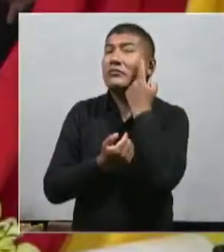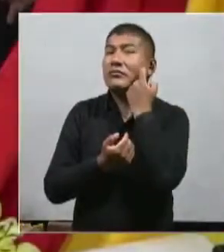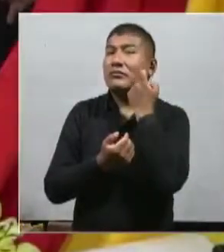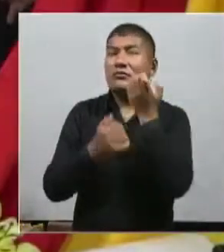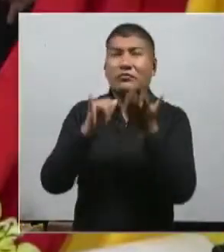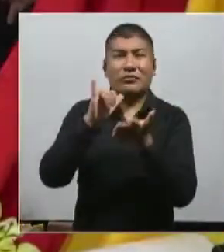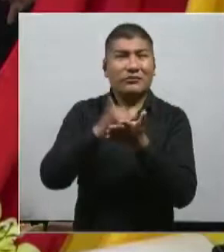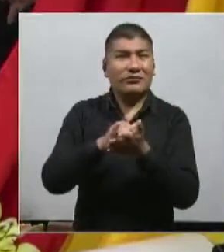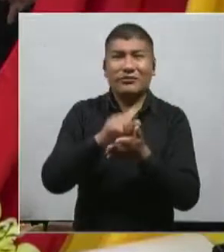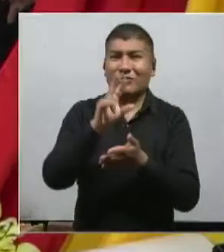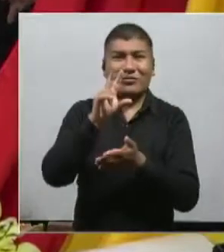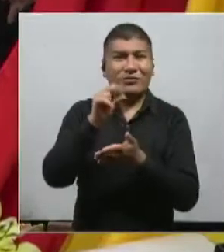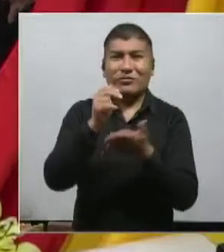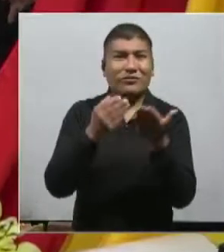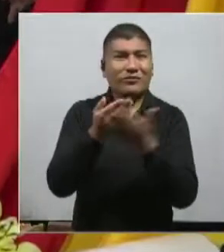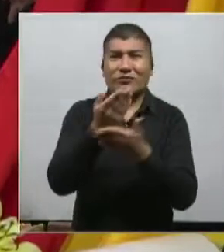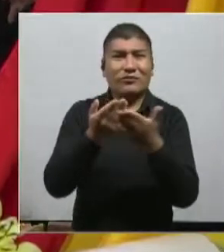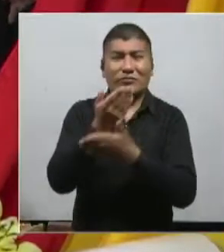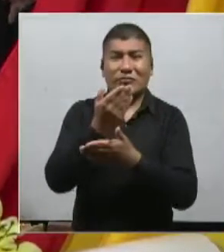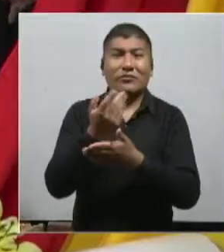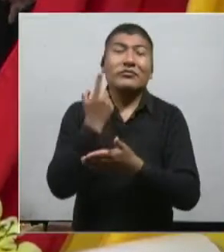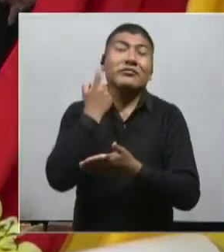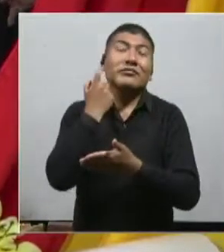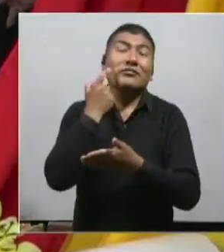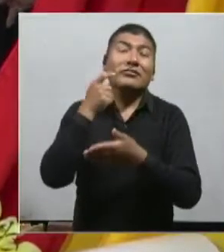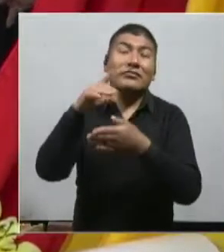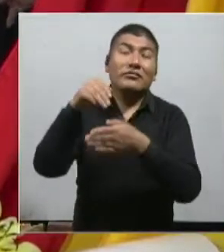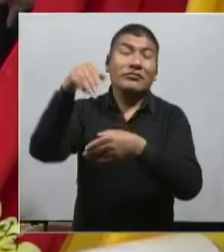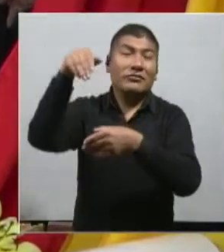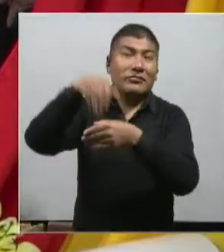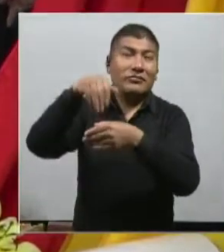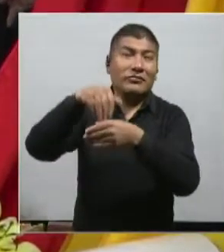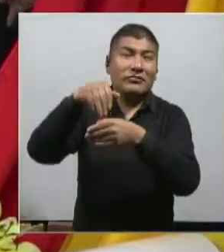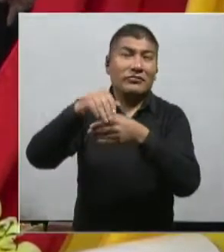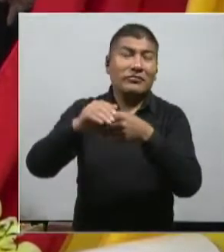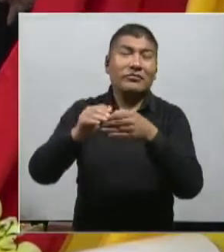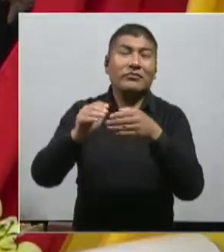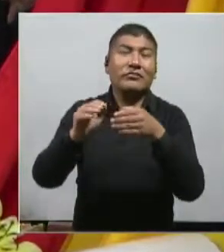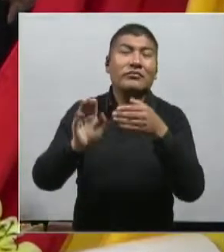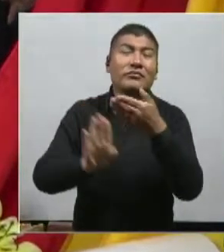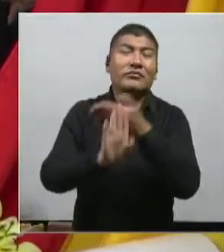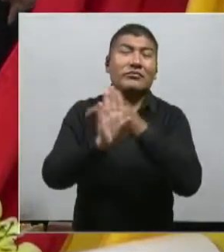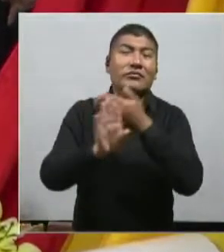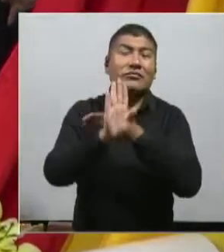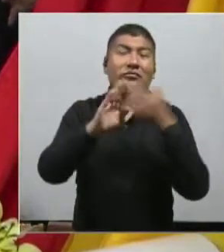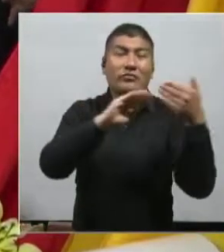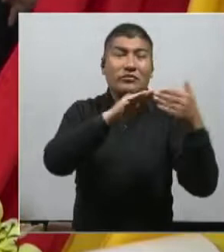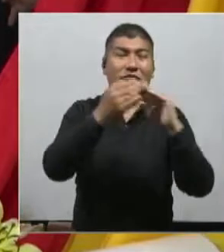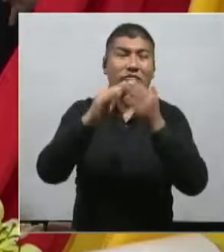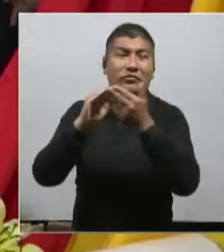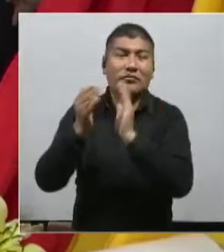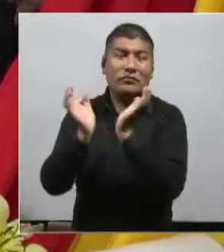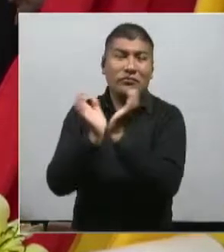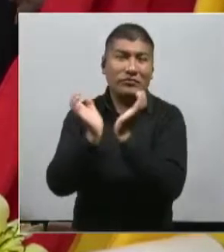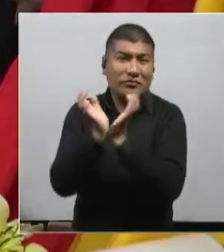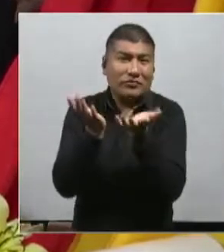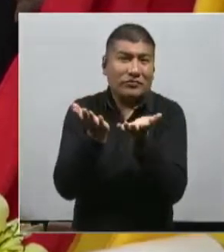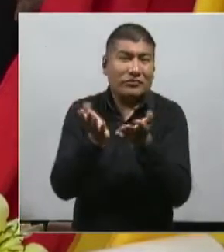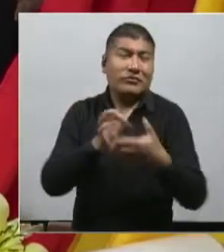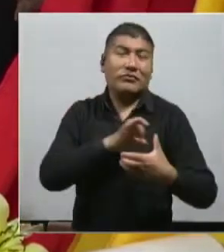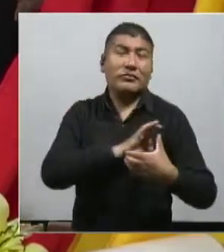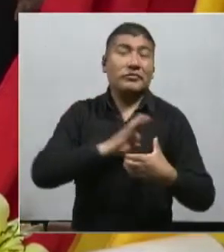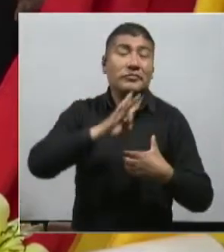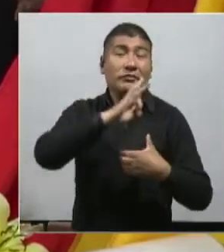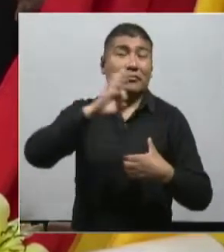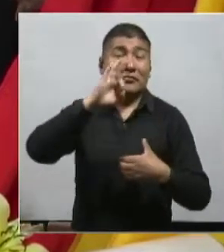es ninguna novedad, con la reciente elección del defensor del pueblo. El espíritu de